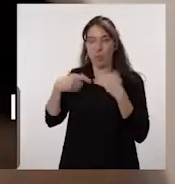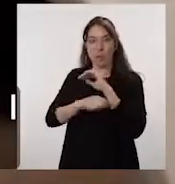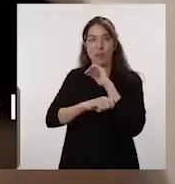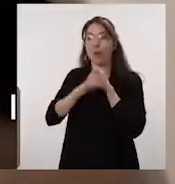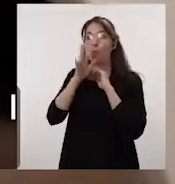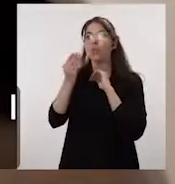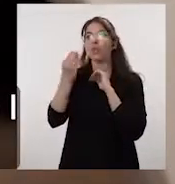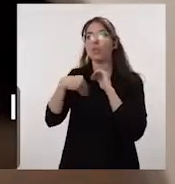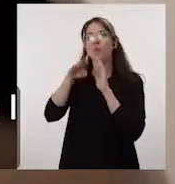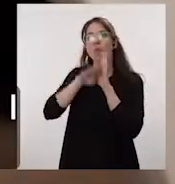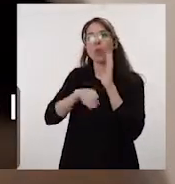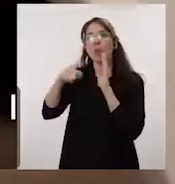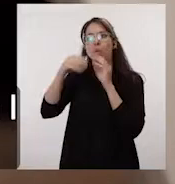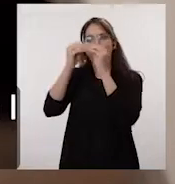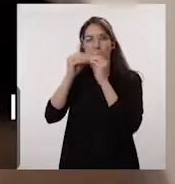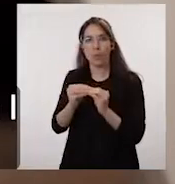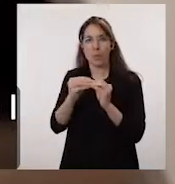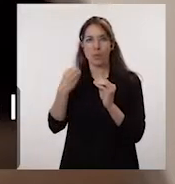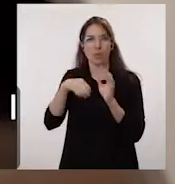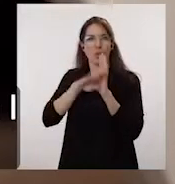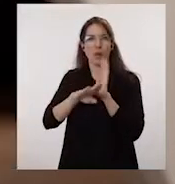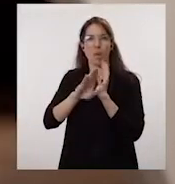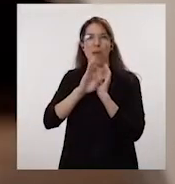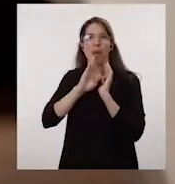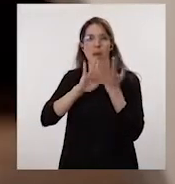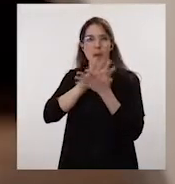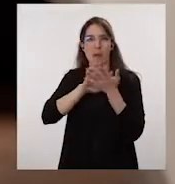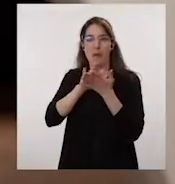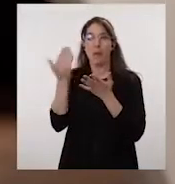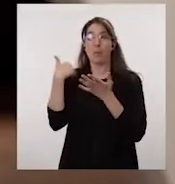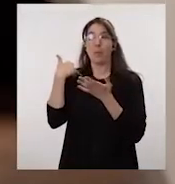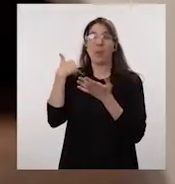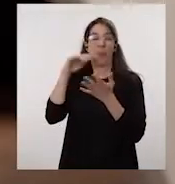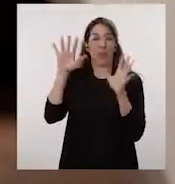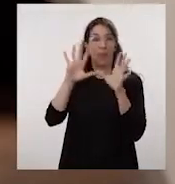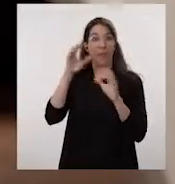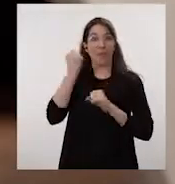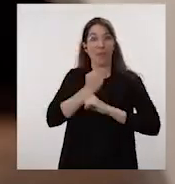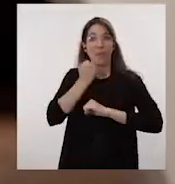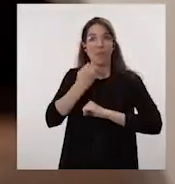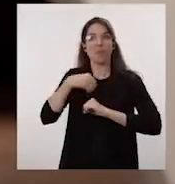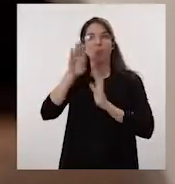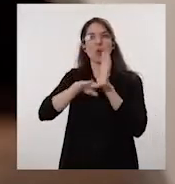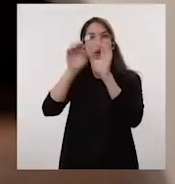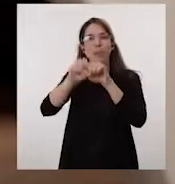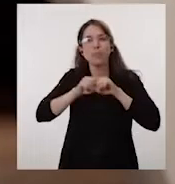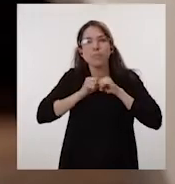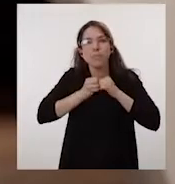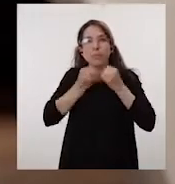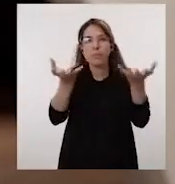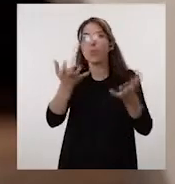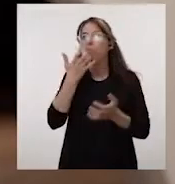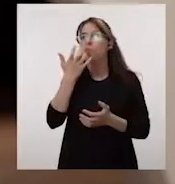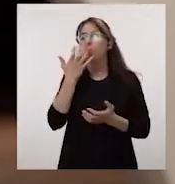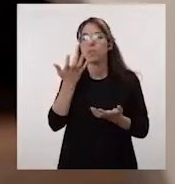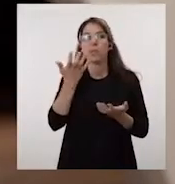decidís teis hacer ese programa que yo hacía referencia al principio del 10 de diciembre ese programa de lanzamiento por eso también habéis ido a todas las facultades